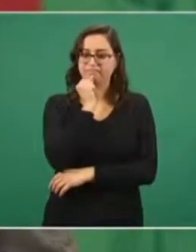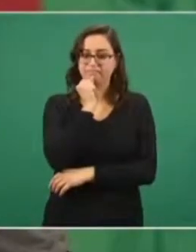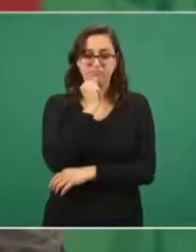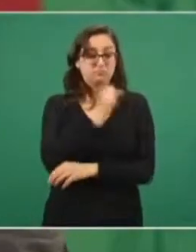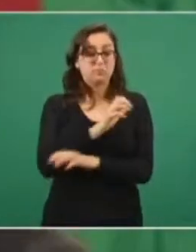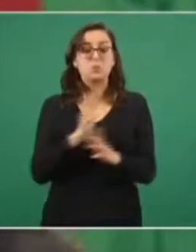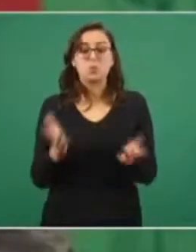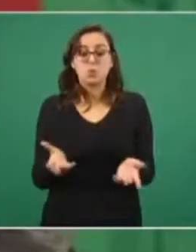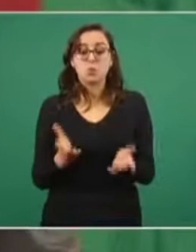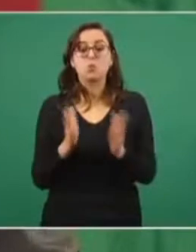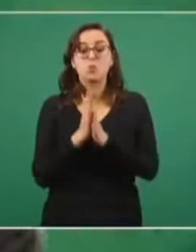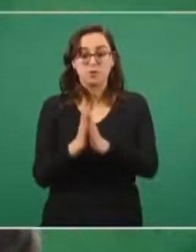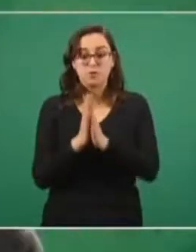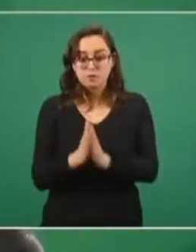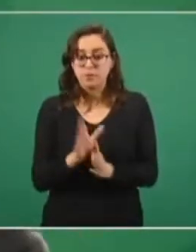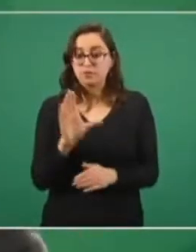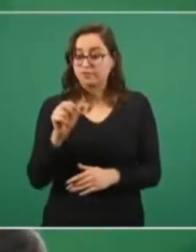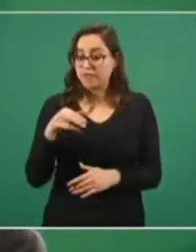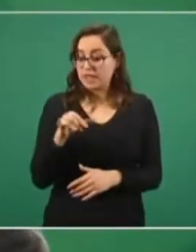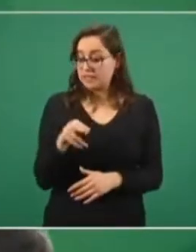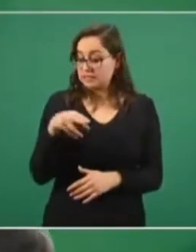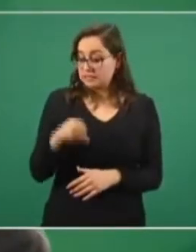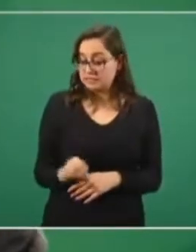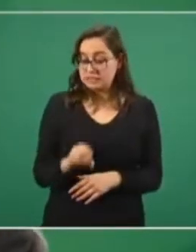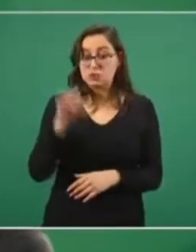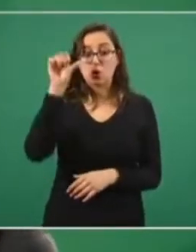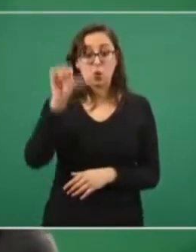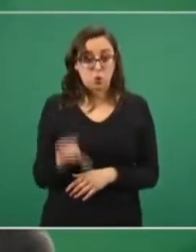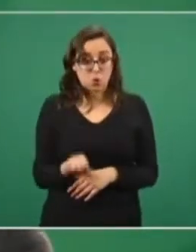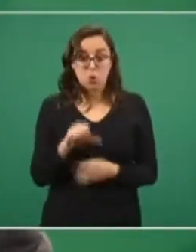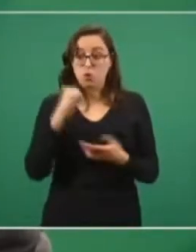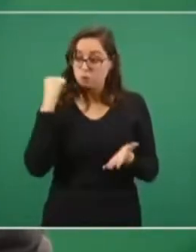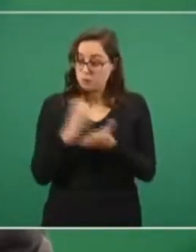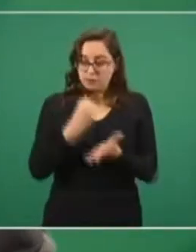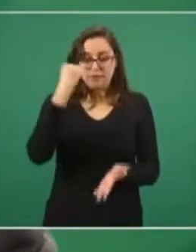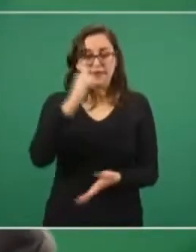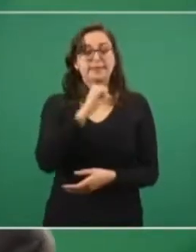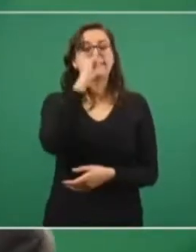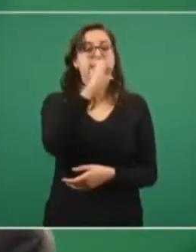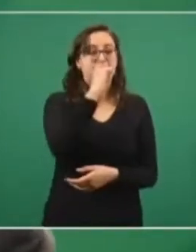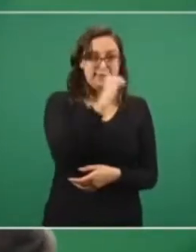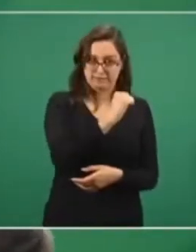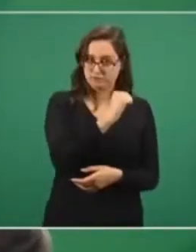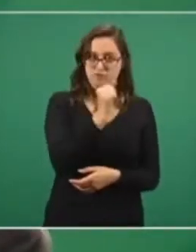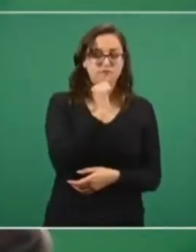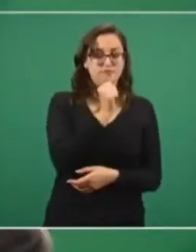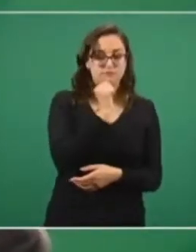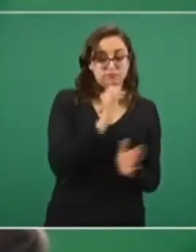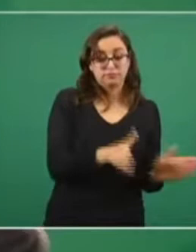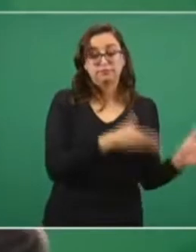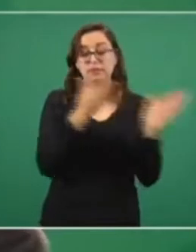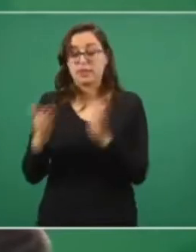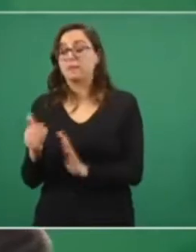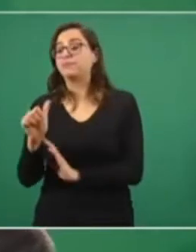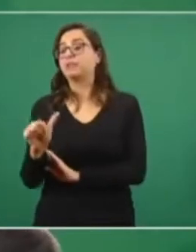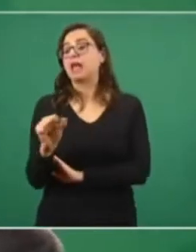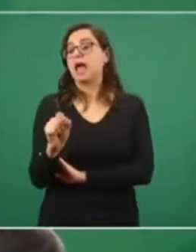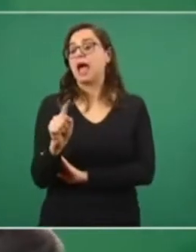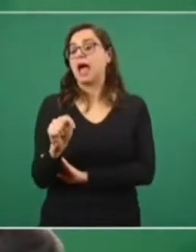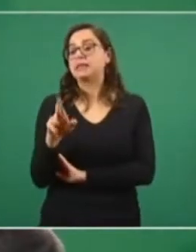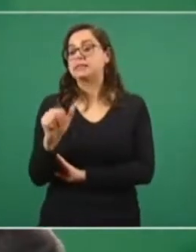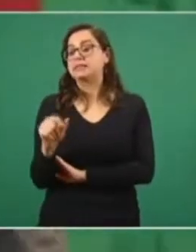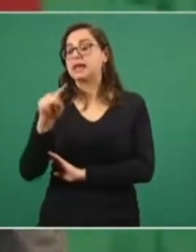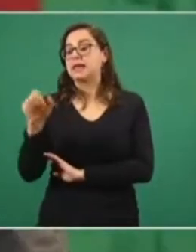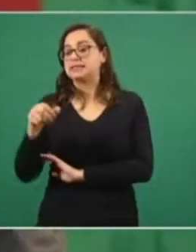descarten, por favor, CanSino, hasta hoy, 4 de enero, no. Ahora, AstraZeneca, sí, efectivamente, hoy por